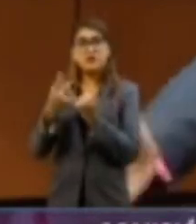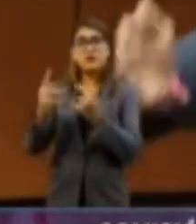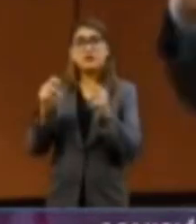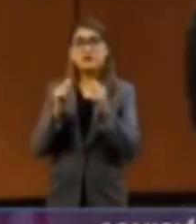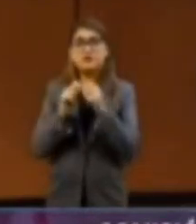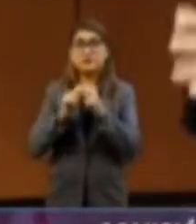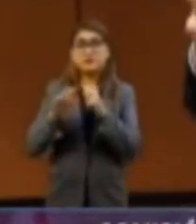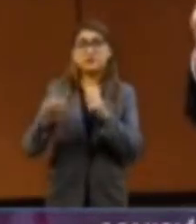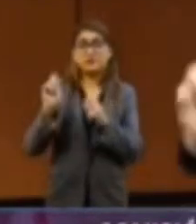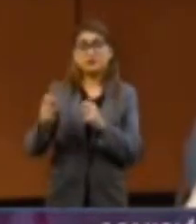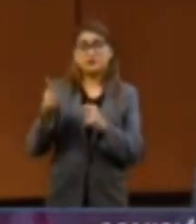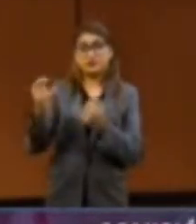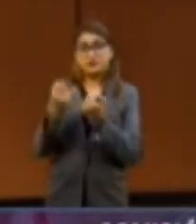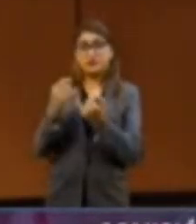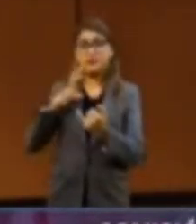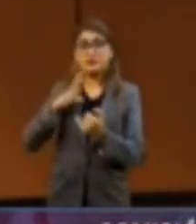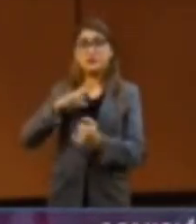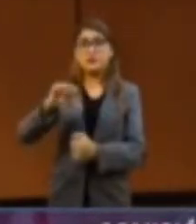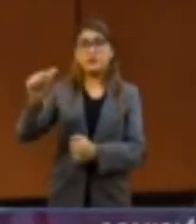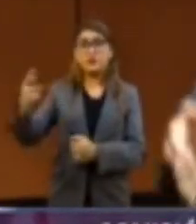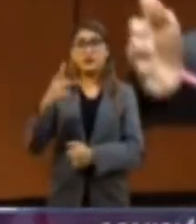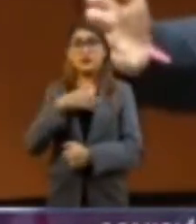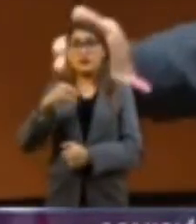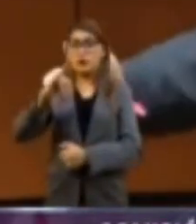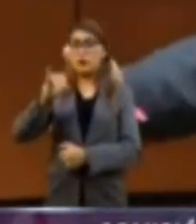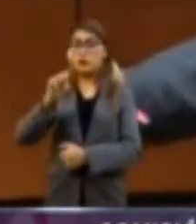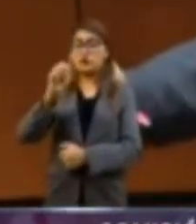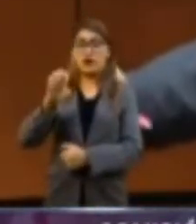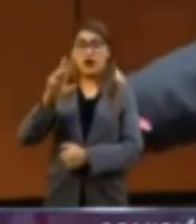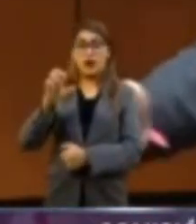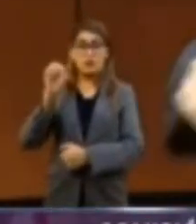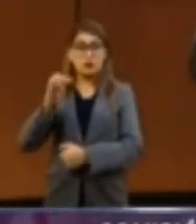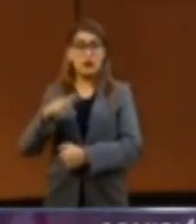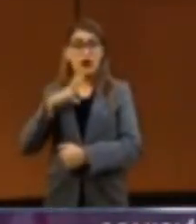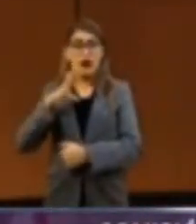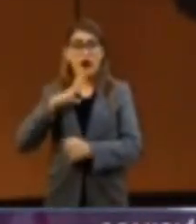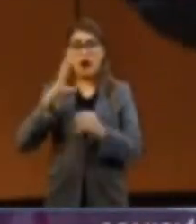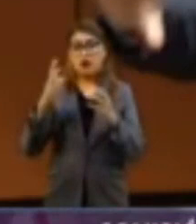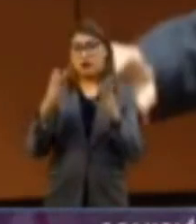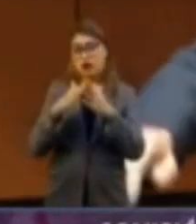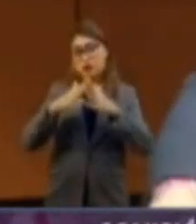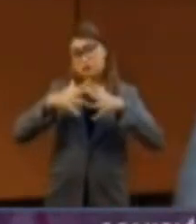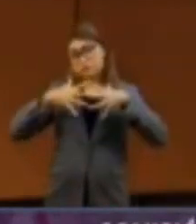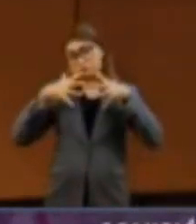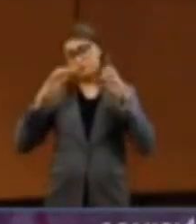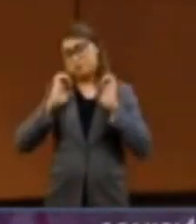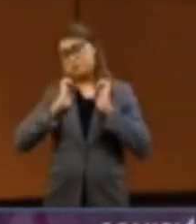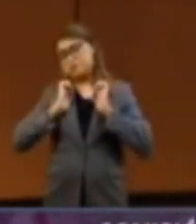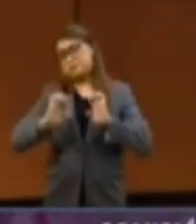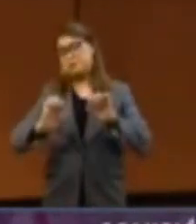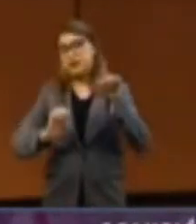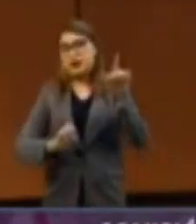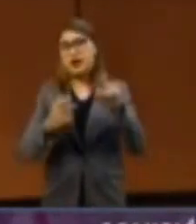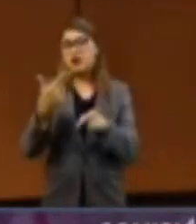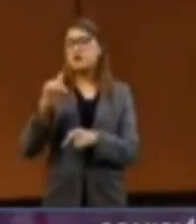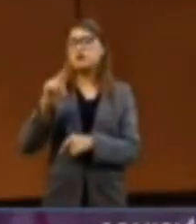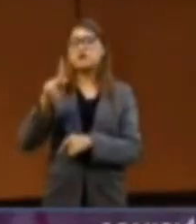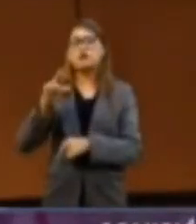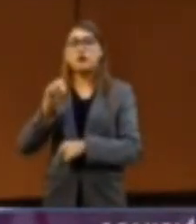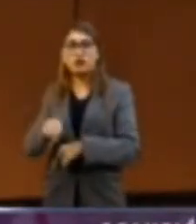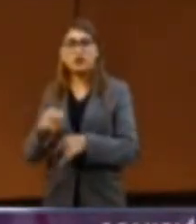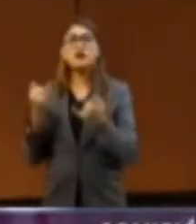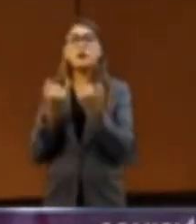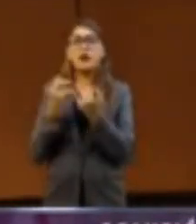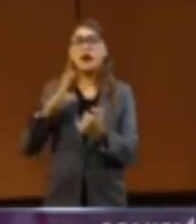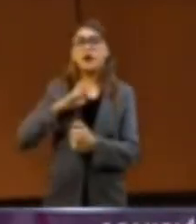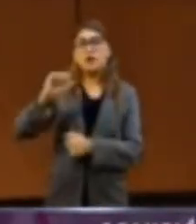José Ramón, su mansión en Houston. Ahora el otro hijo Andy, una red de tráfico de influencias que está debidamente probado